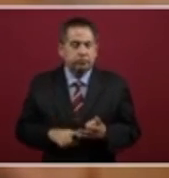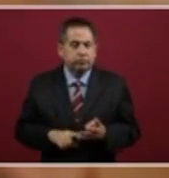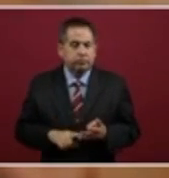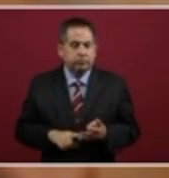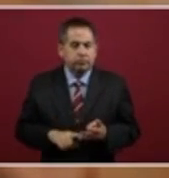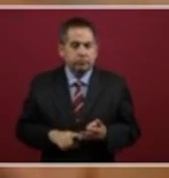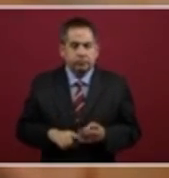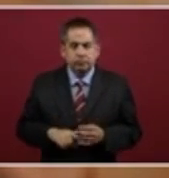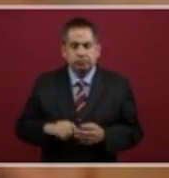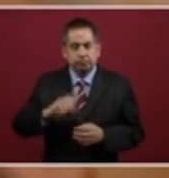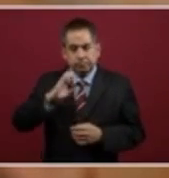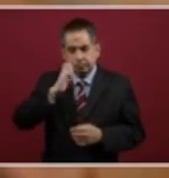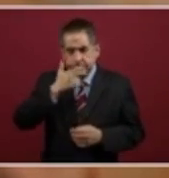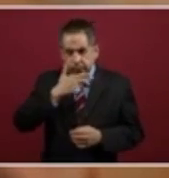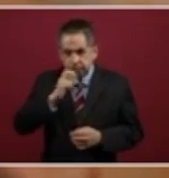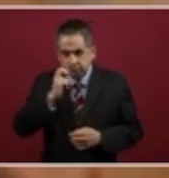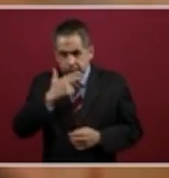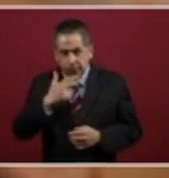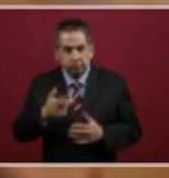Chihuahua,